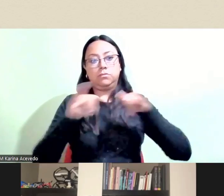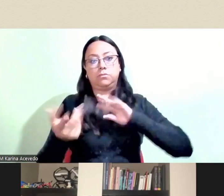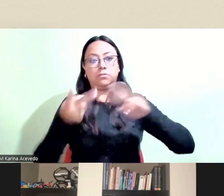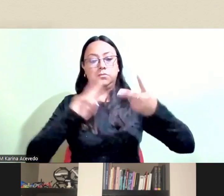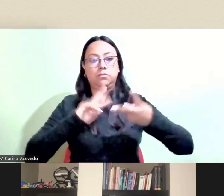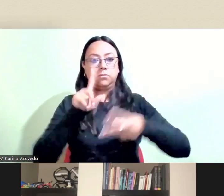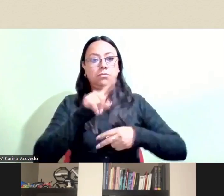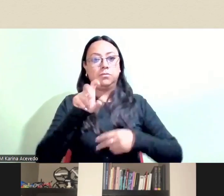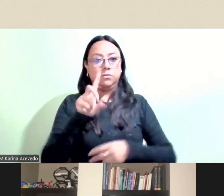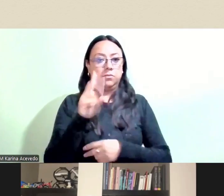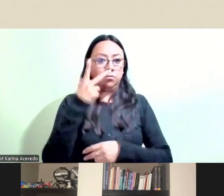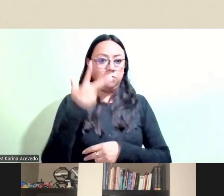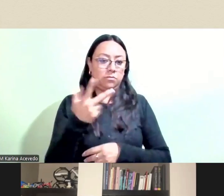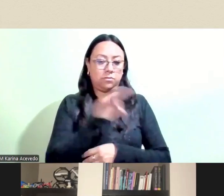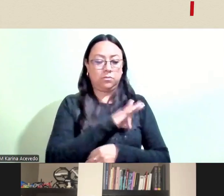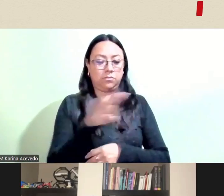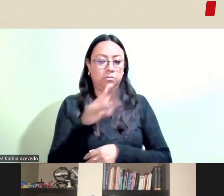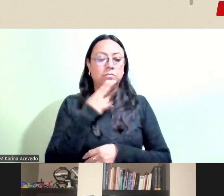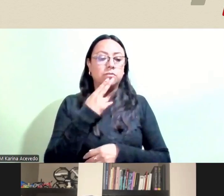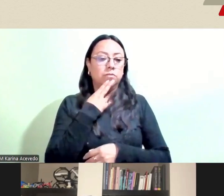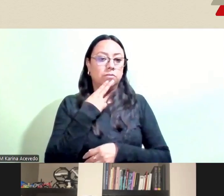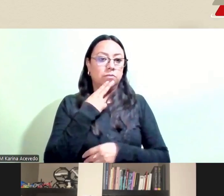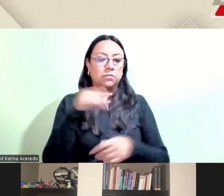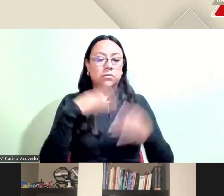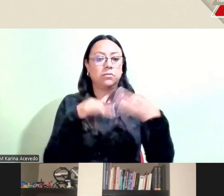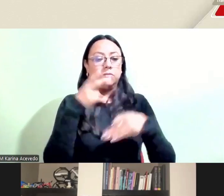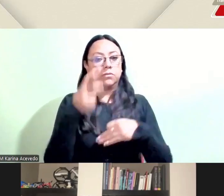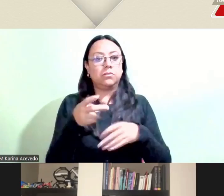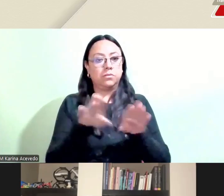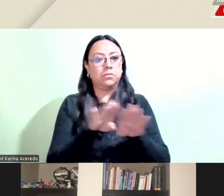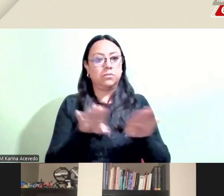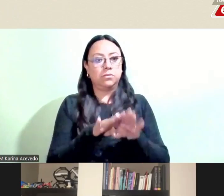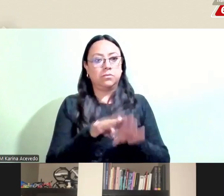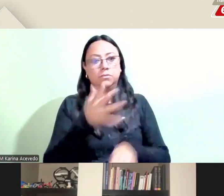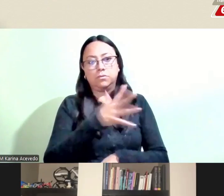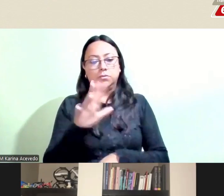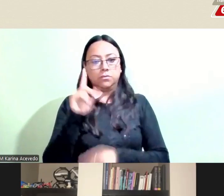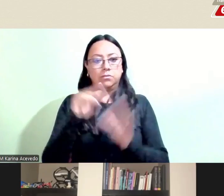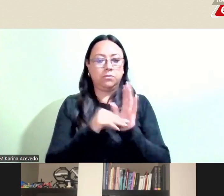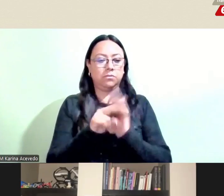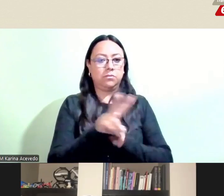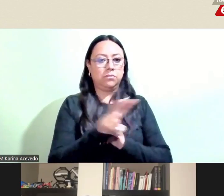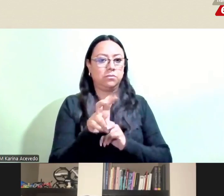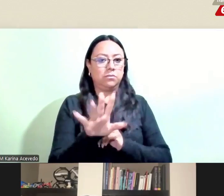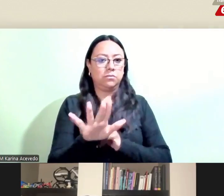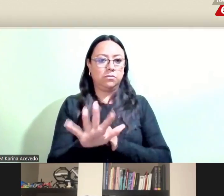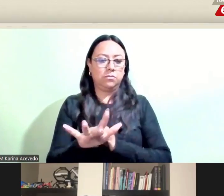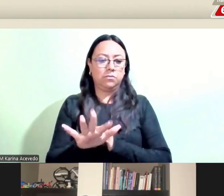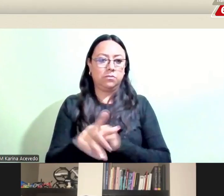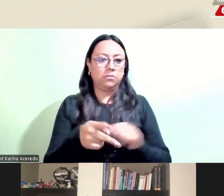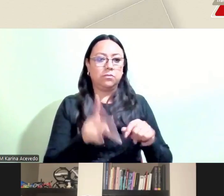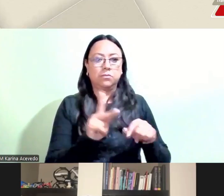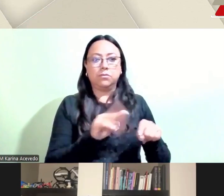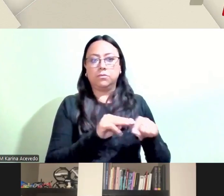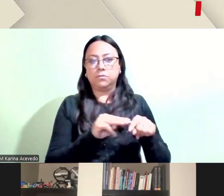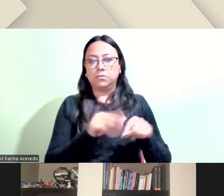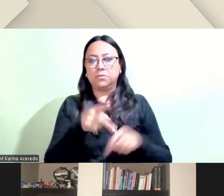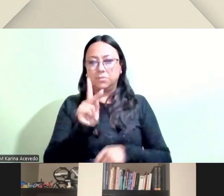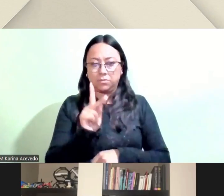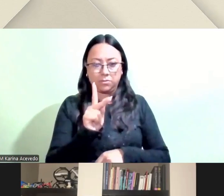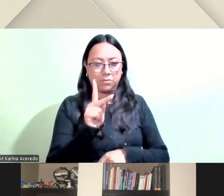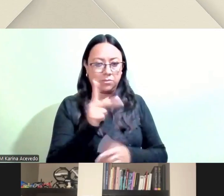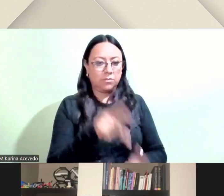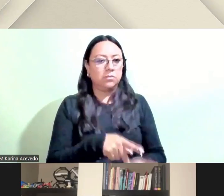esta condición. Residuos generados, poco más de 1,250 kilogramos contra 148, y de